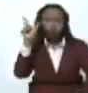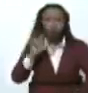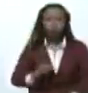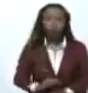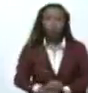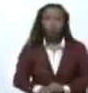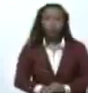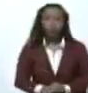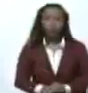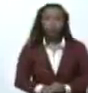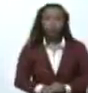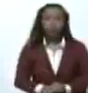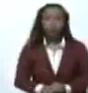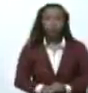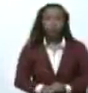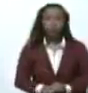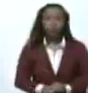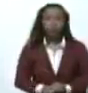Venezuela,